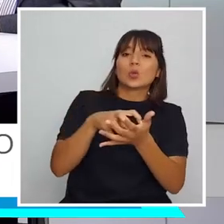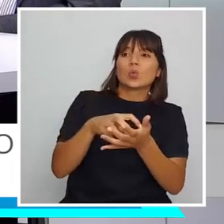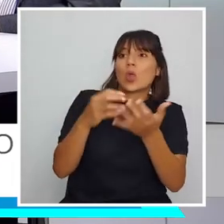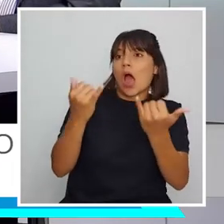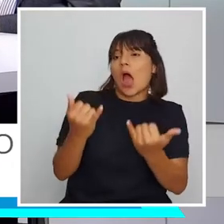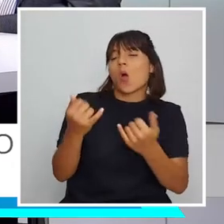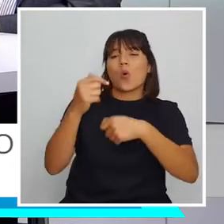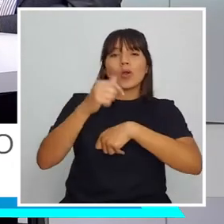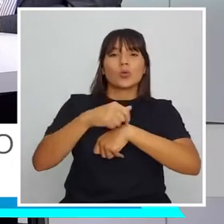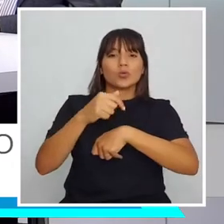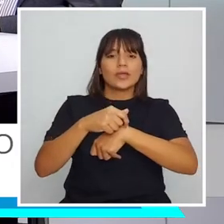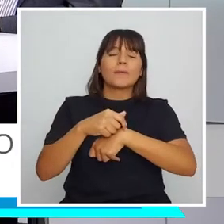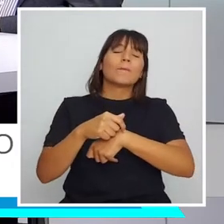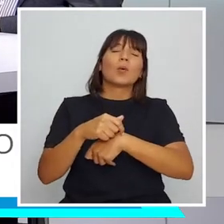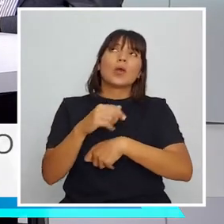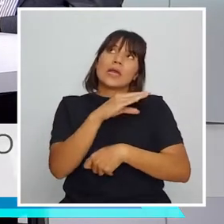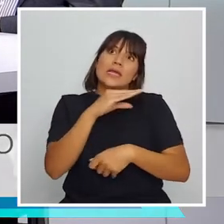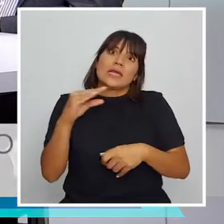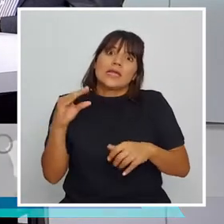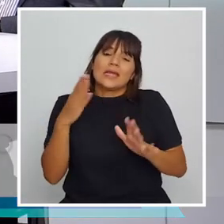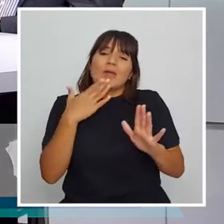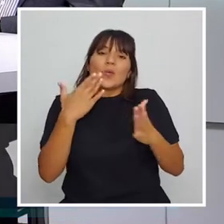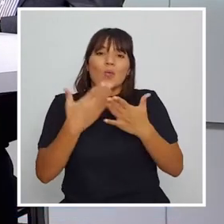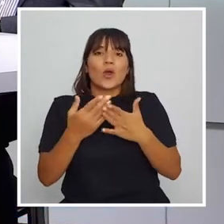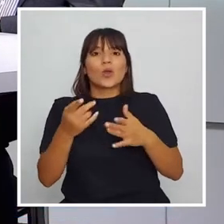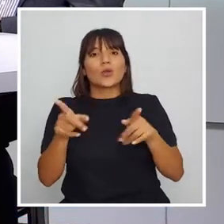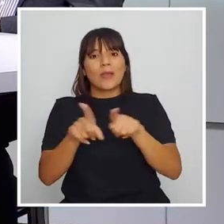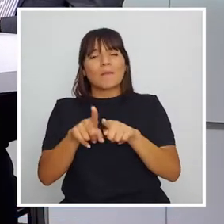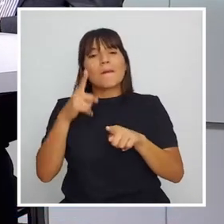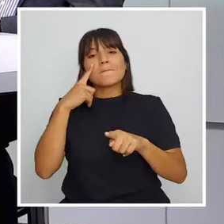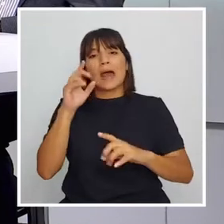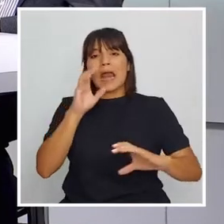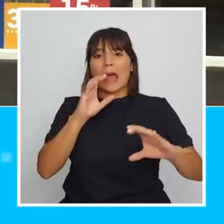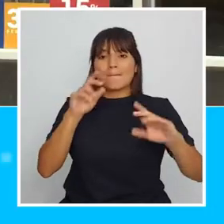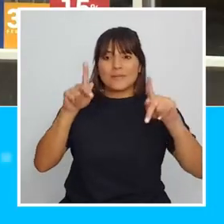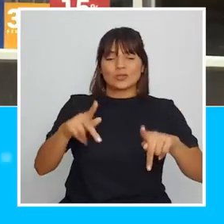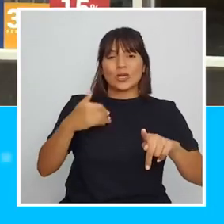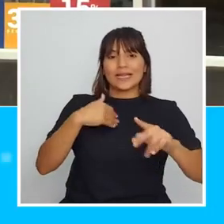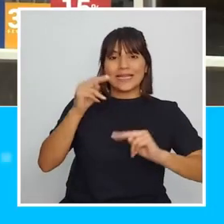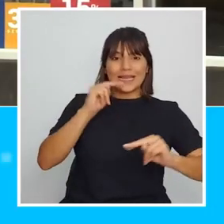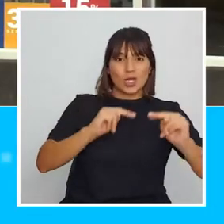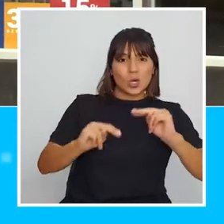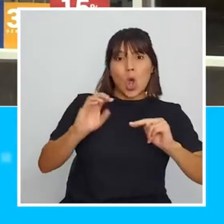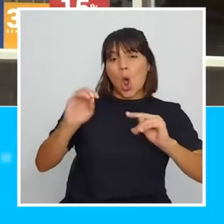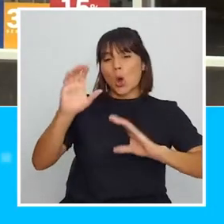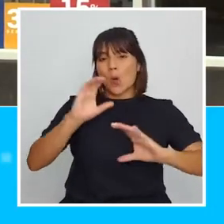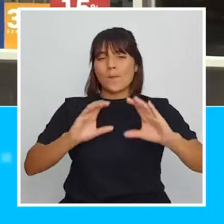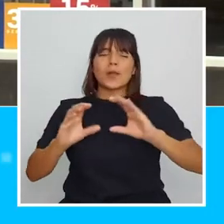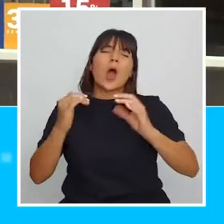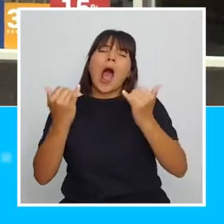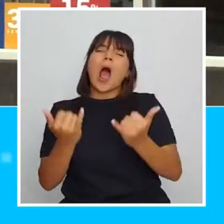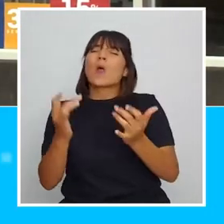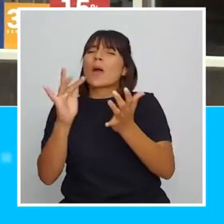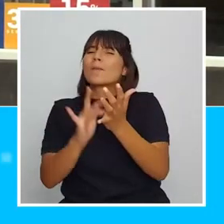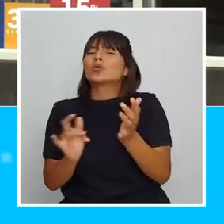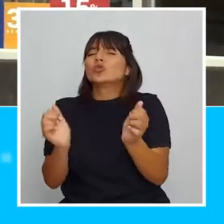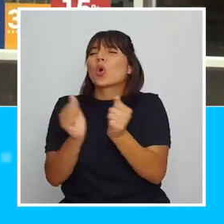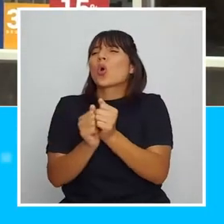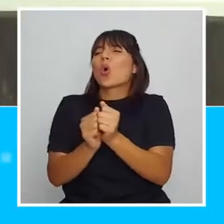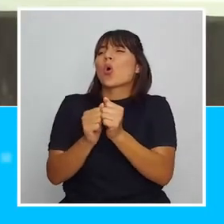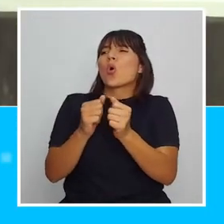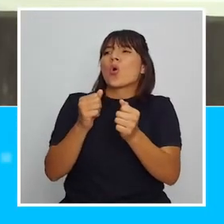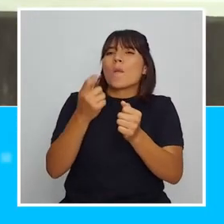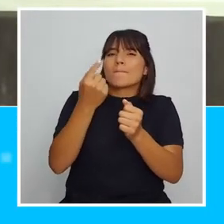época y afortunadamente también para los comerciantes, para los locales, ¿verdad? Es una época en que se aprovecha con promociones, con buenas